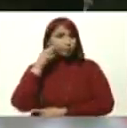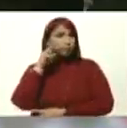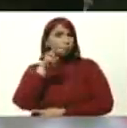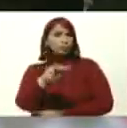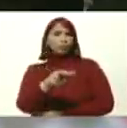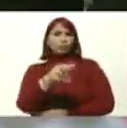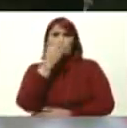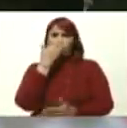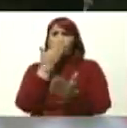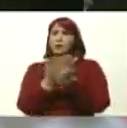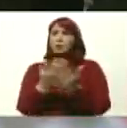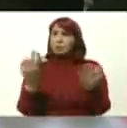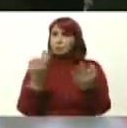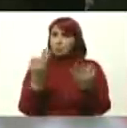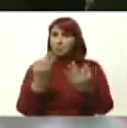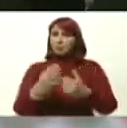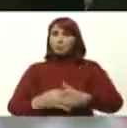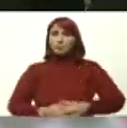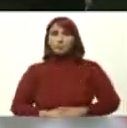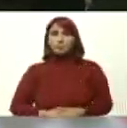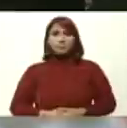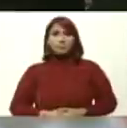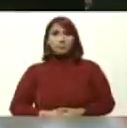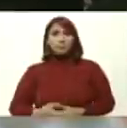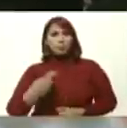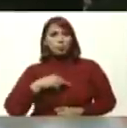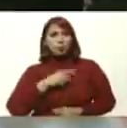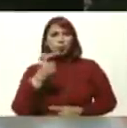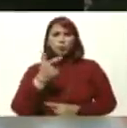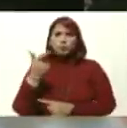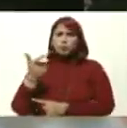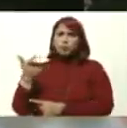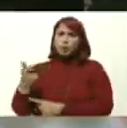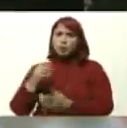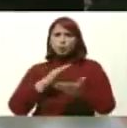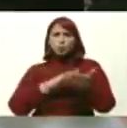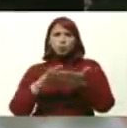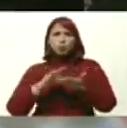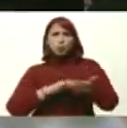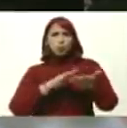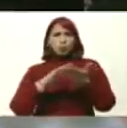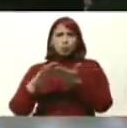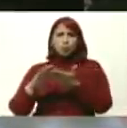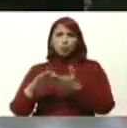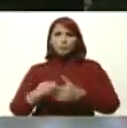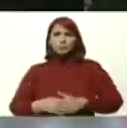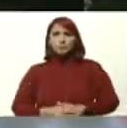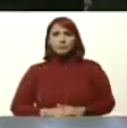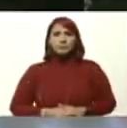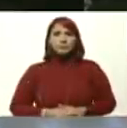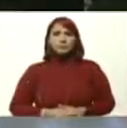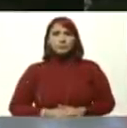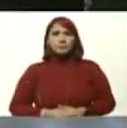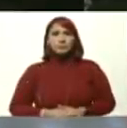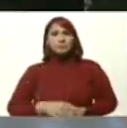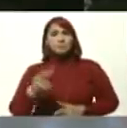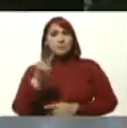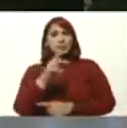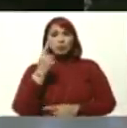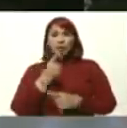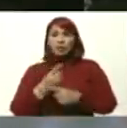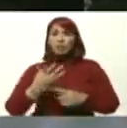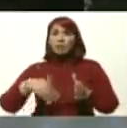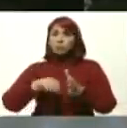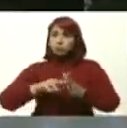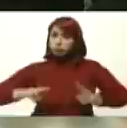frente. Siempre estamos buscando soluciones. Y que Venezuela tiene que